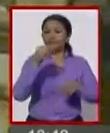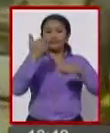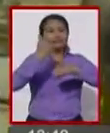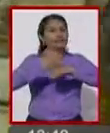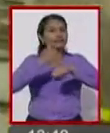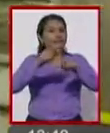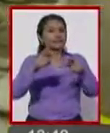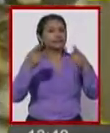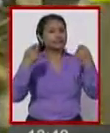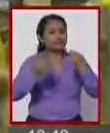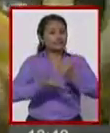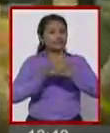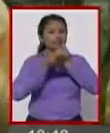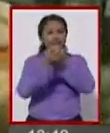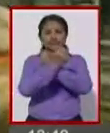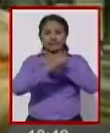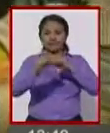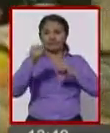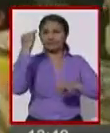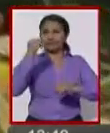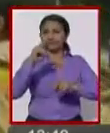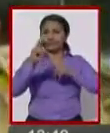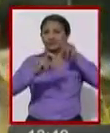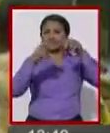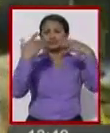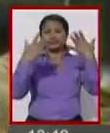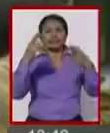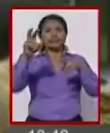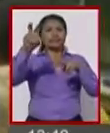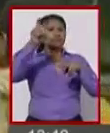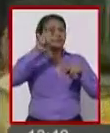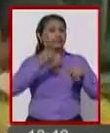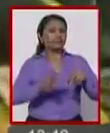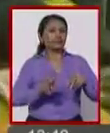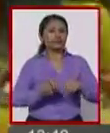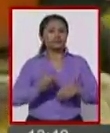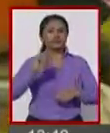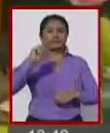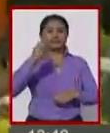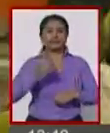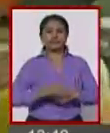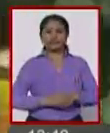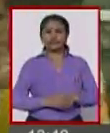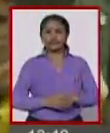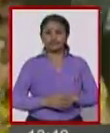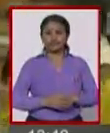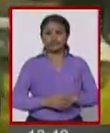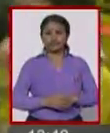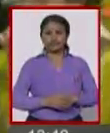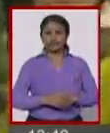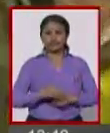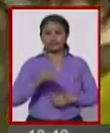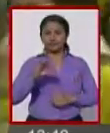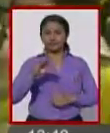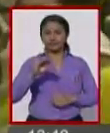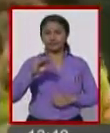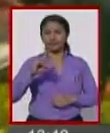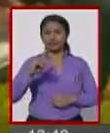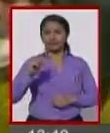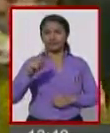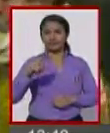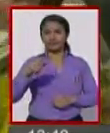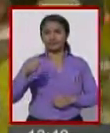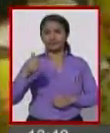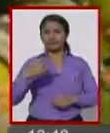en el lugar y trataron de salvarle. Finalmente, con una escalera lograron bajarla desde el segundo piso, desde la terraza del Shopping Fidalga. En